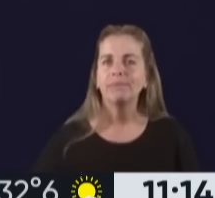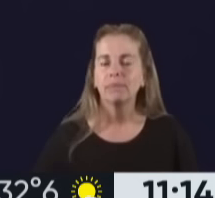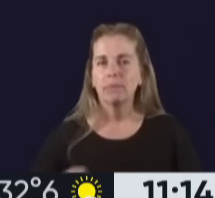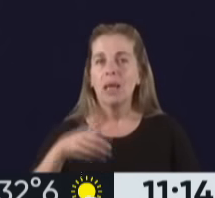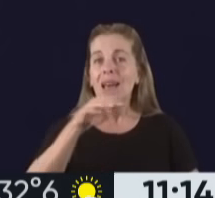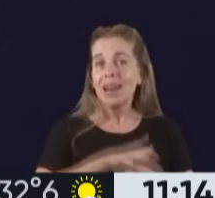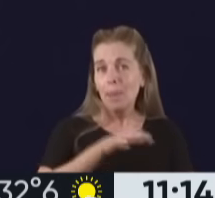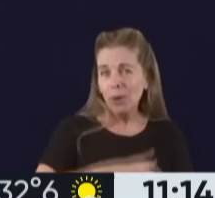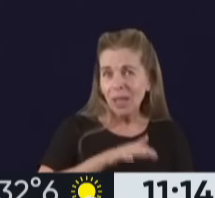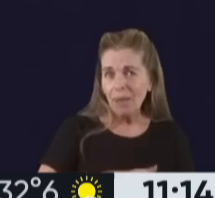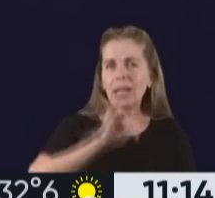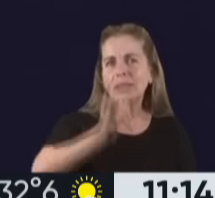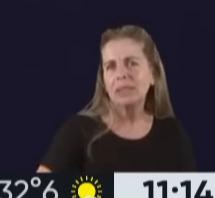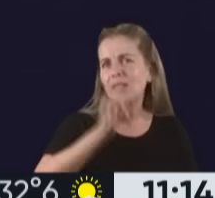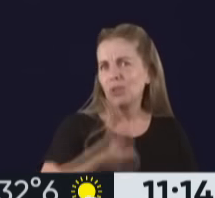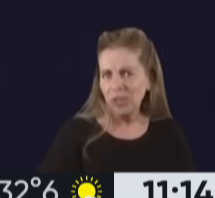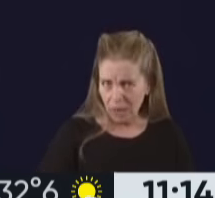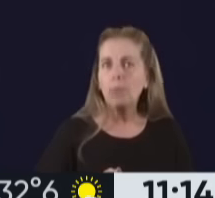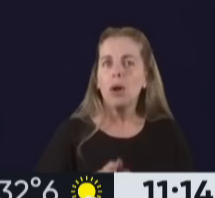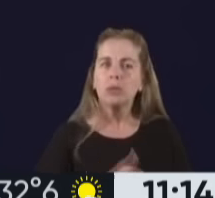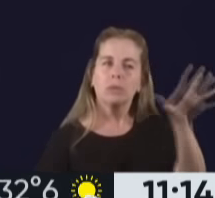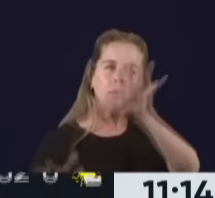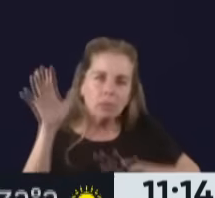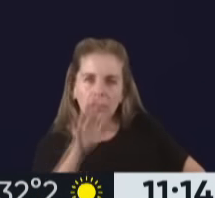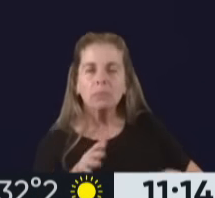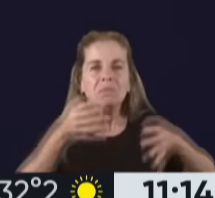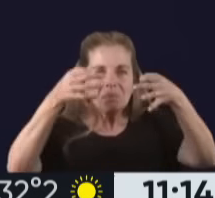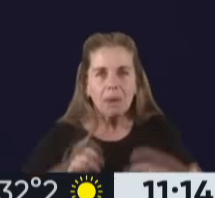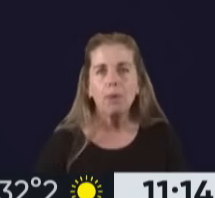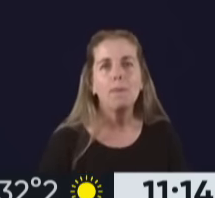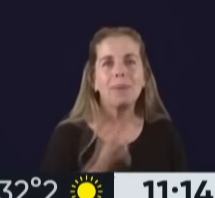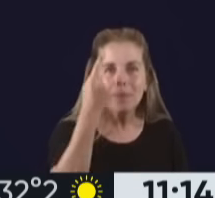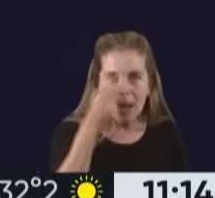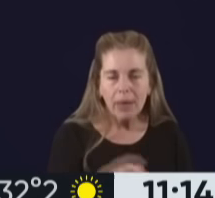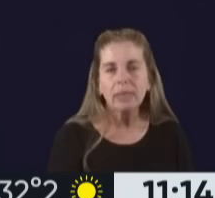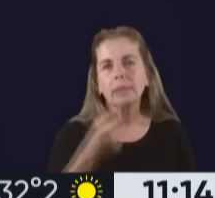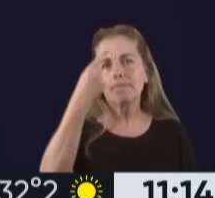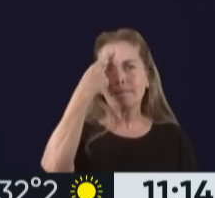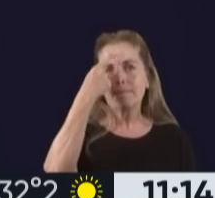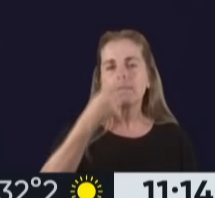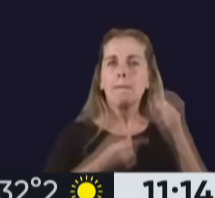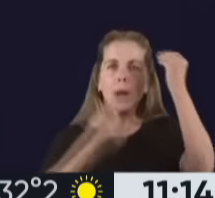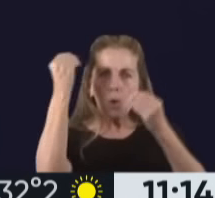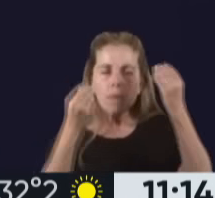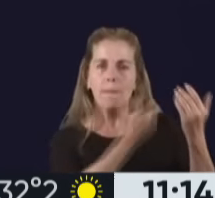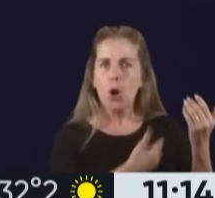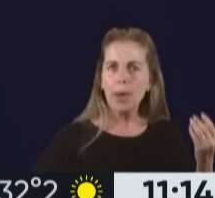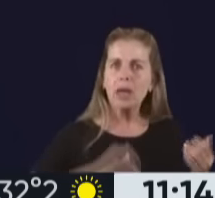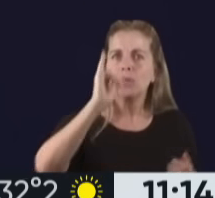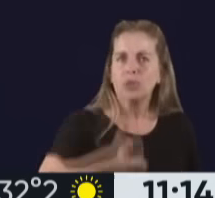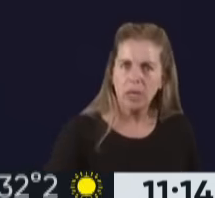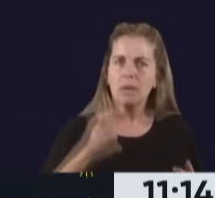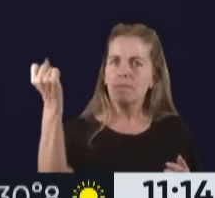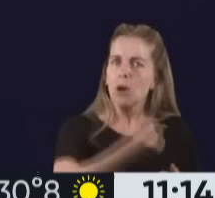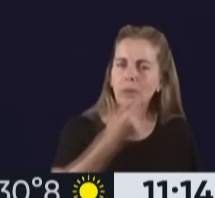es una rareza y el orden fiscal no es la excepción. Por primera vez hay un gobierno que entiende que no hay